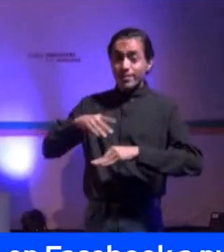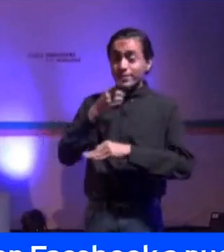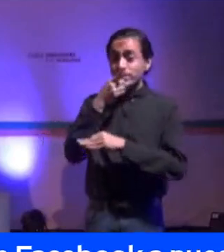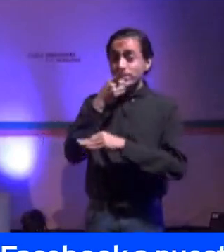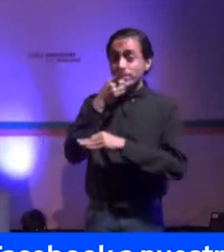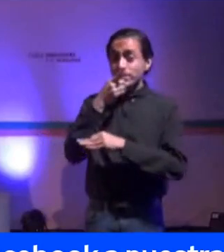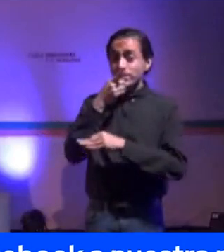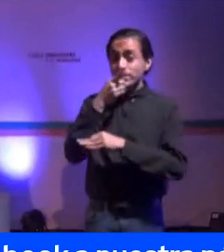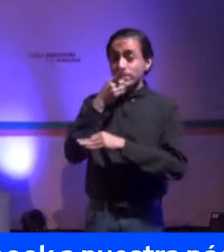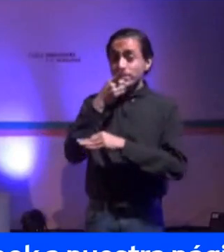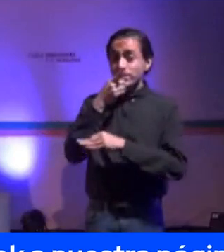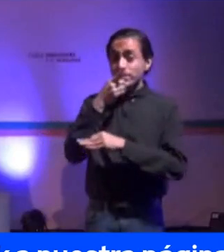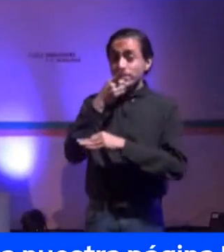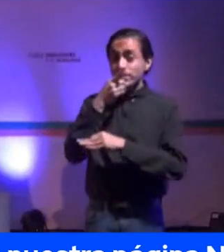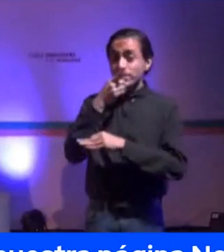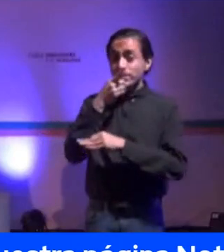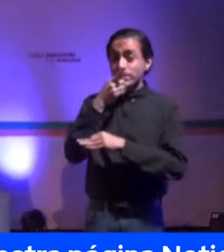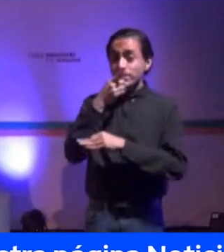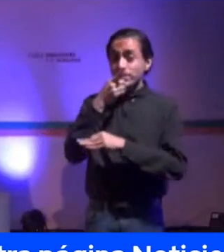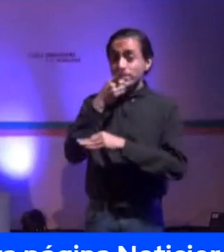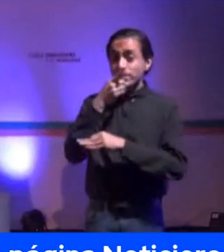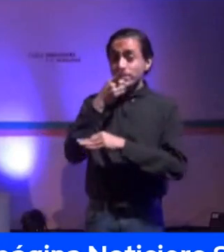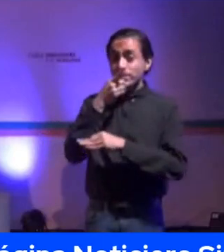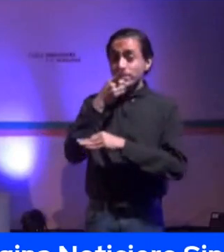importante, y que muchas veces